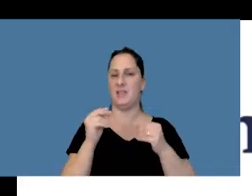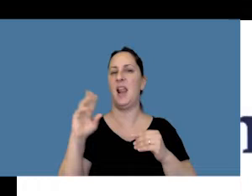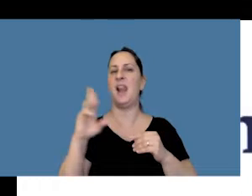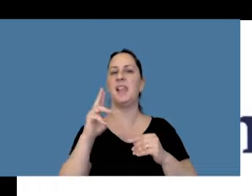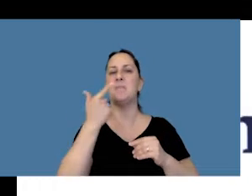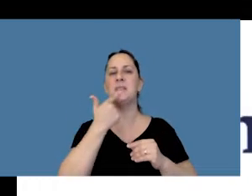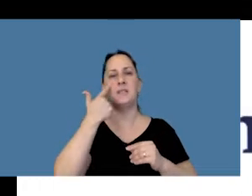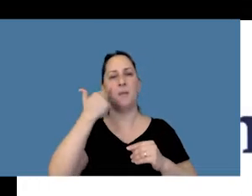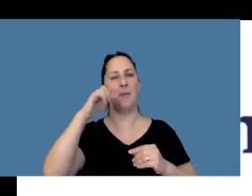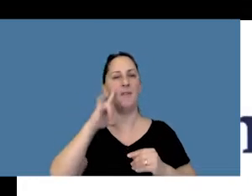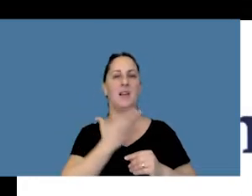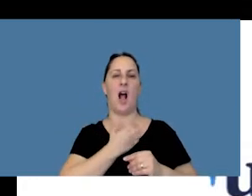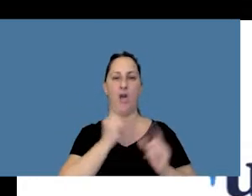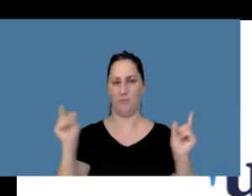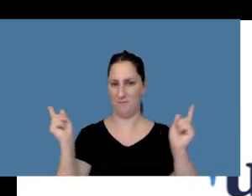simplificado.